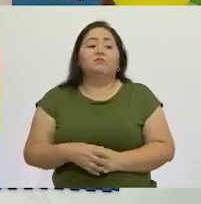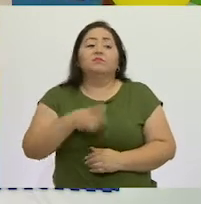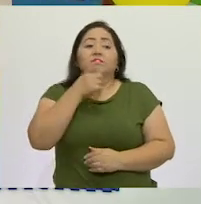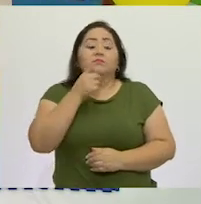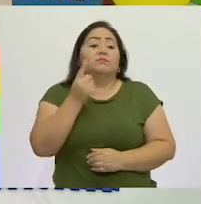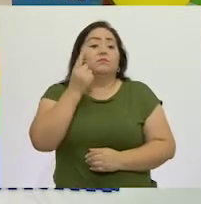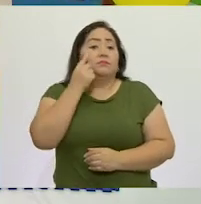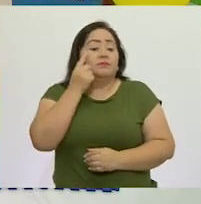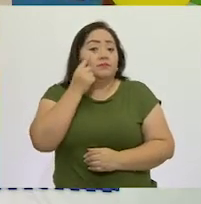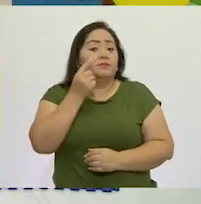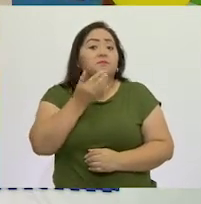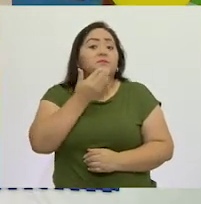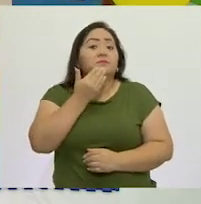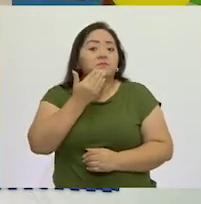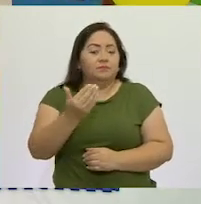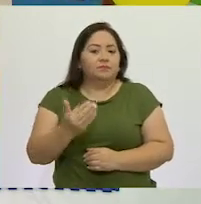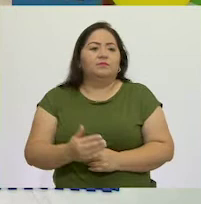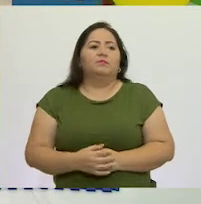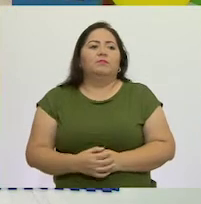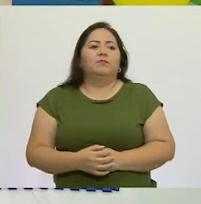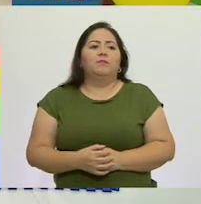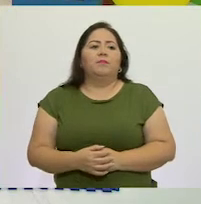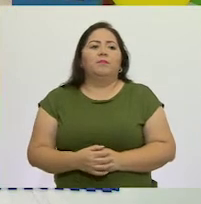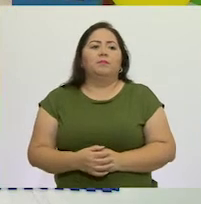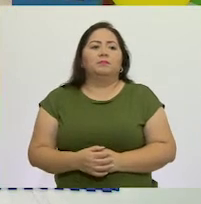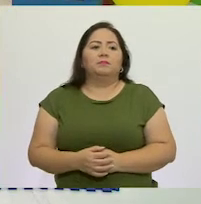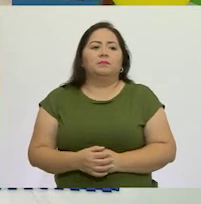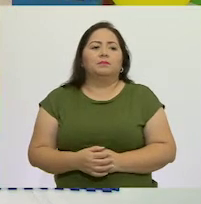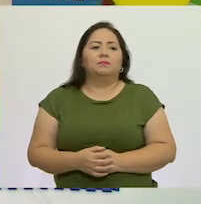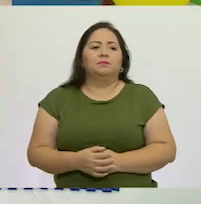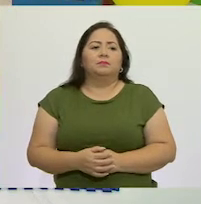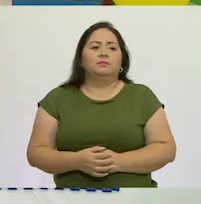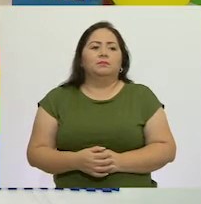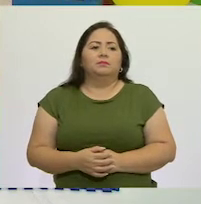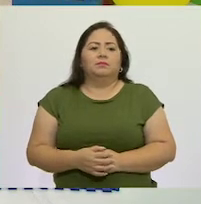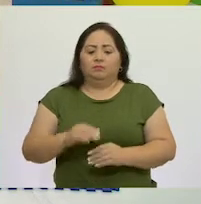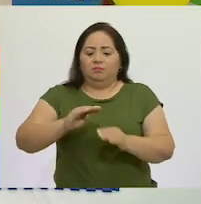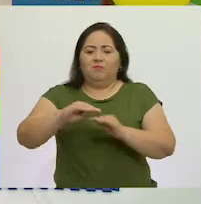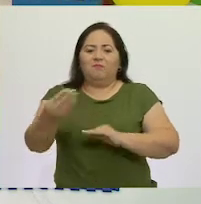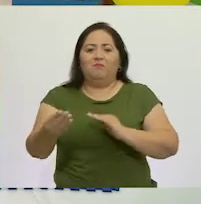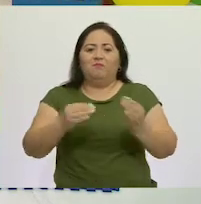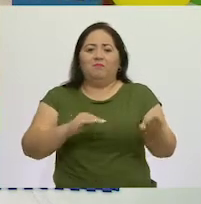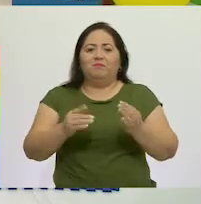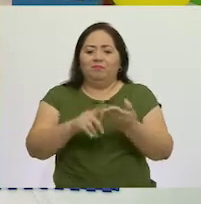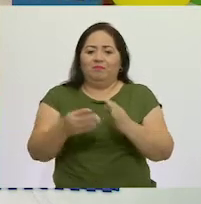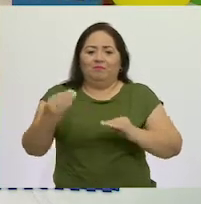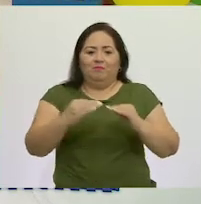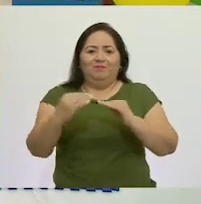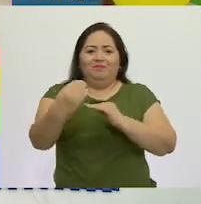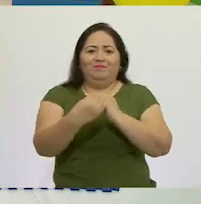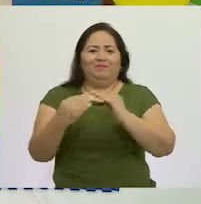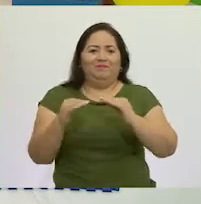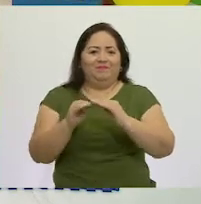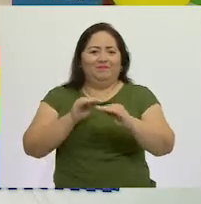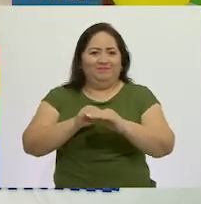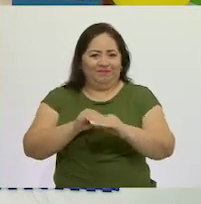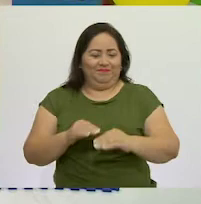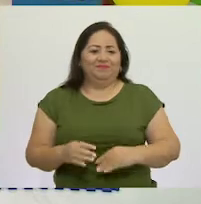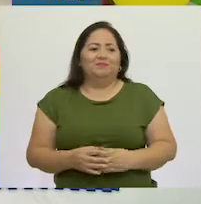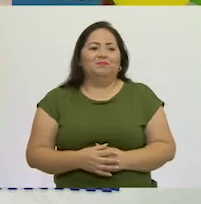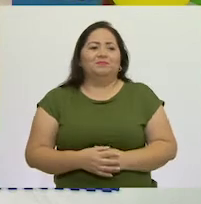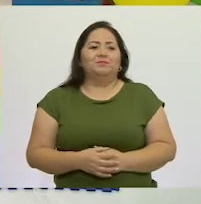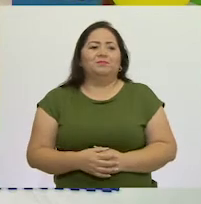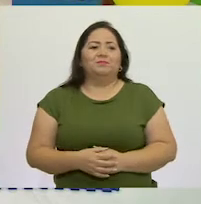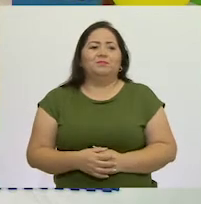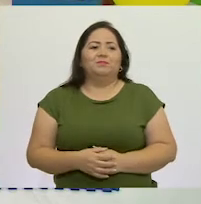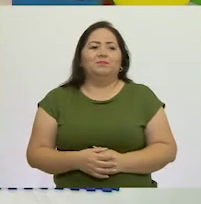bien, voy a sacar. Sí, es decir, que va a estar en piezas. Ay, siempre tiene sorpresas aquí abajo, Itza. Así es,